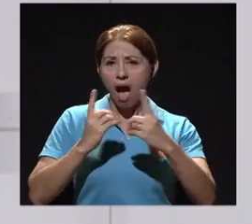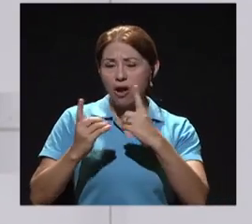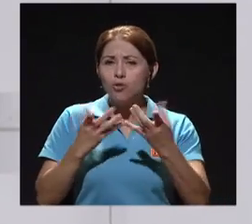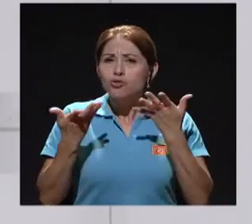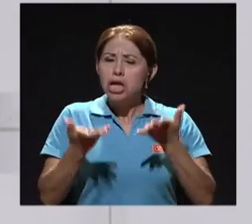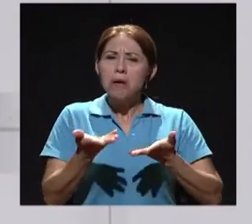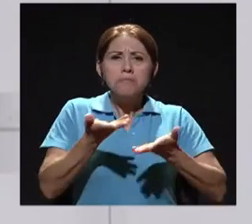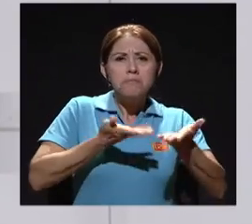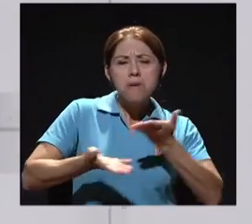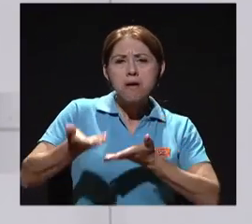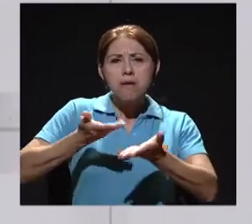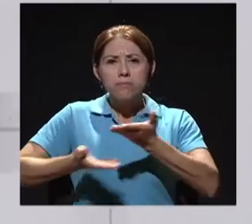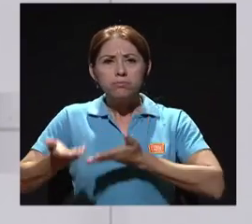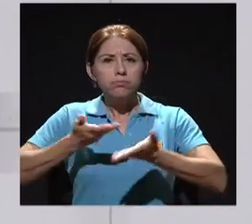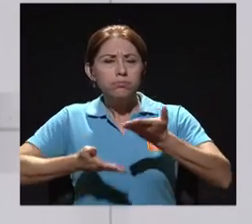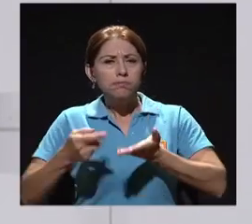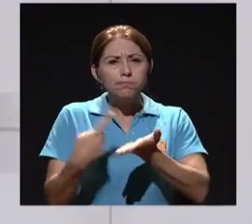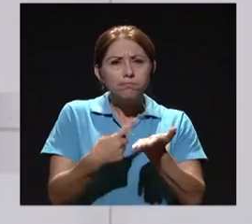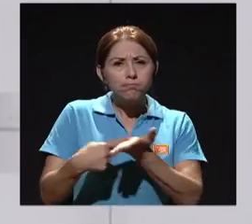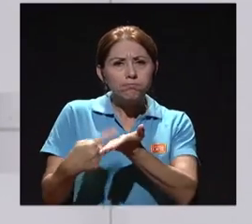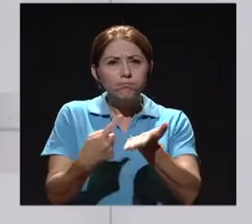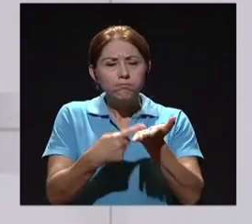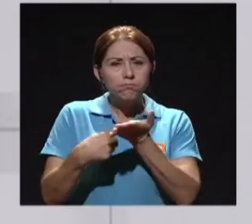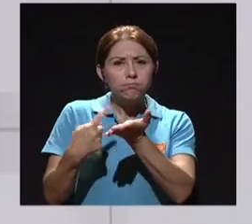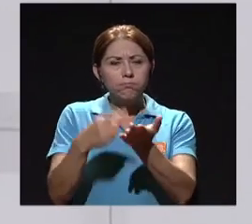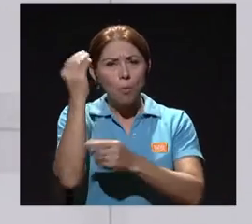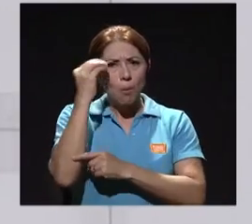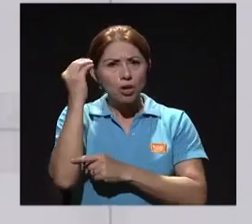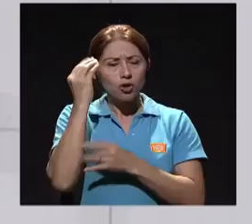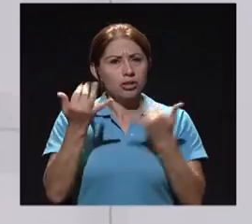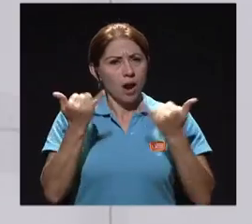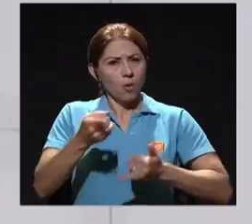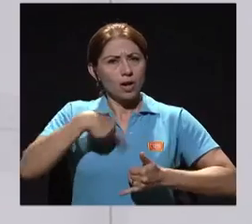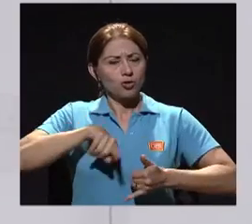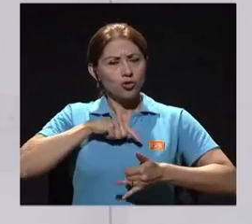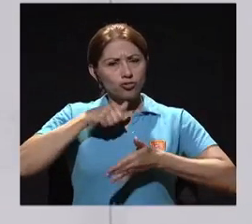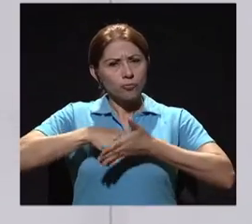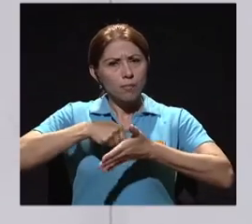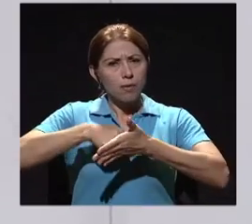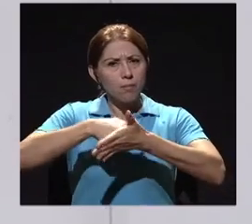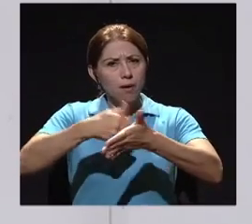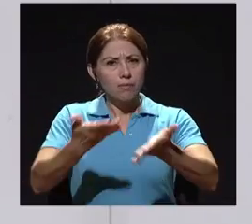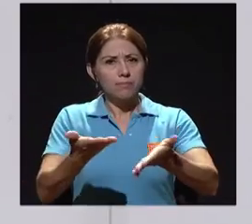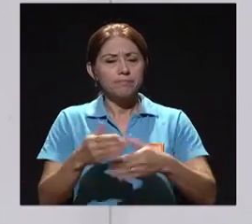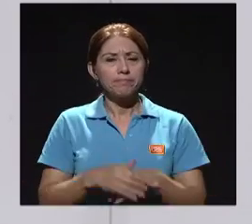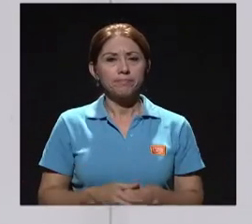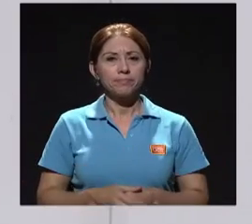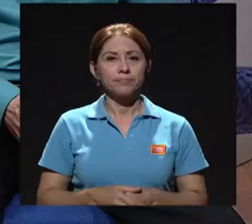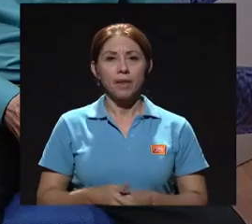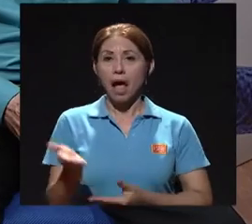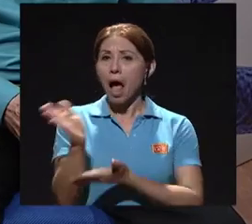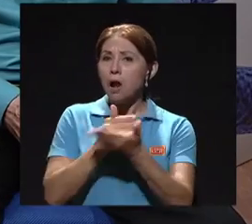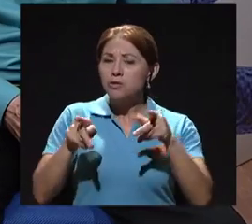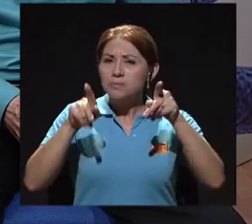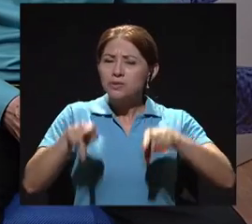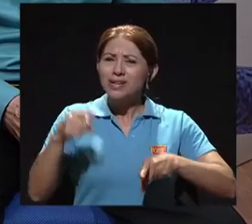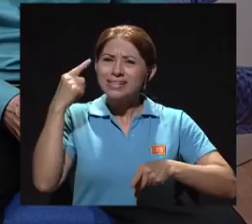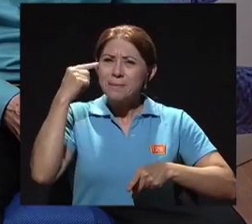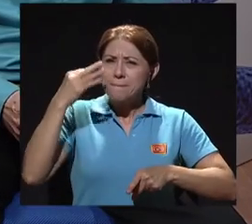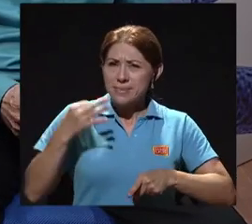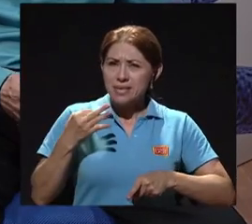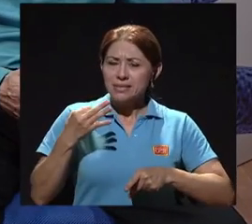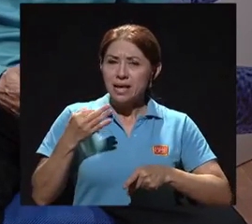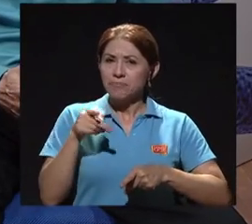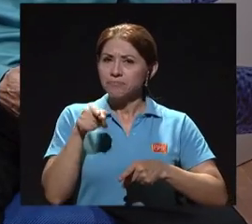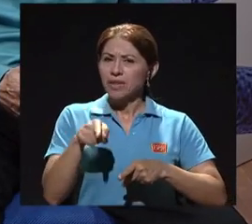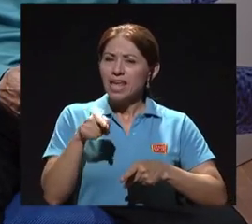llegado a intercambiar opiniones y hoy estamos abocados precisamente a esa tarea a algo algunos piensan